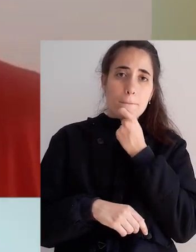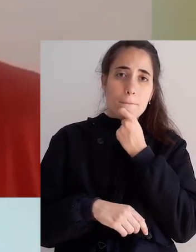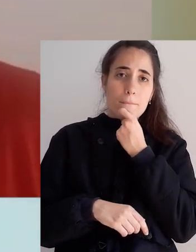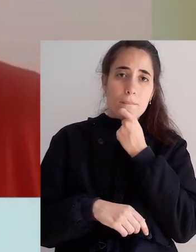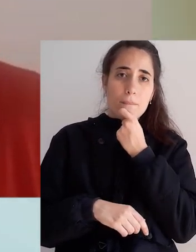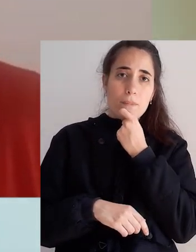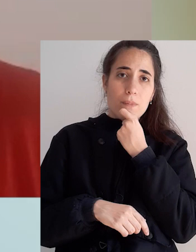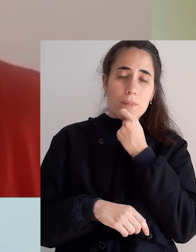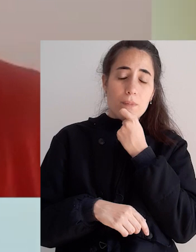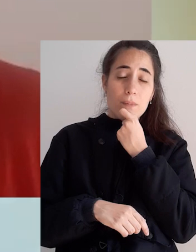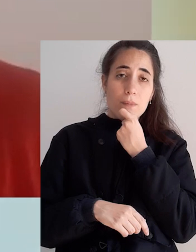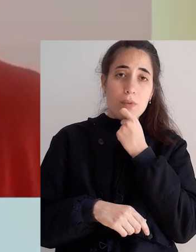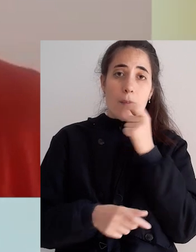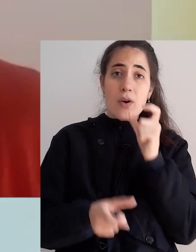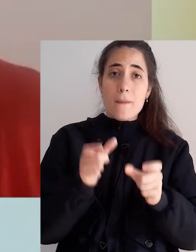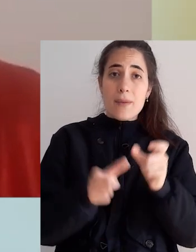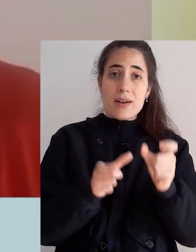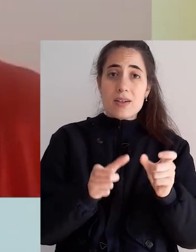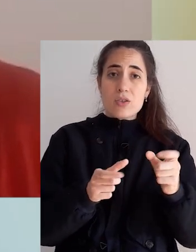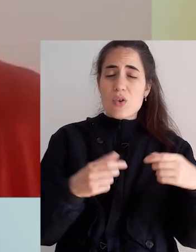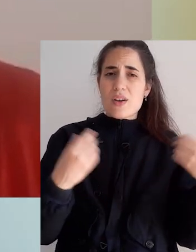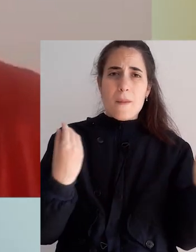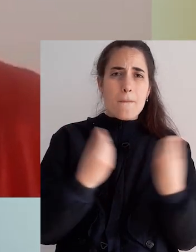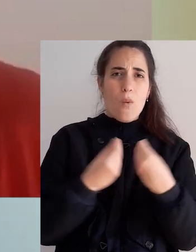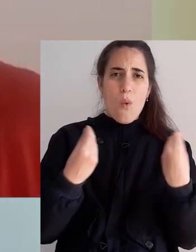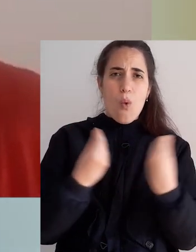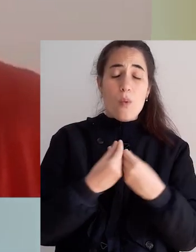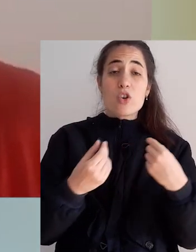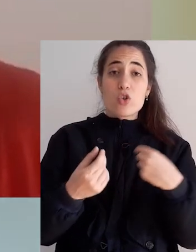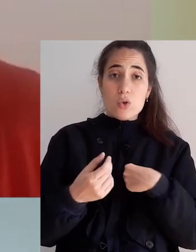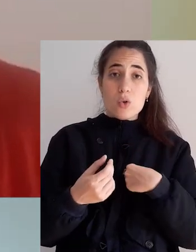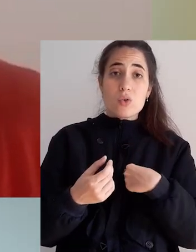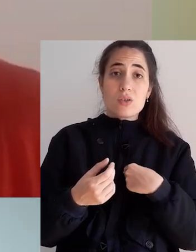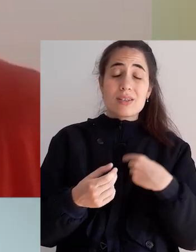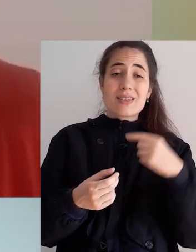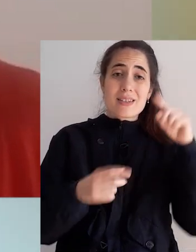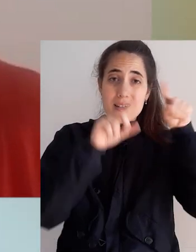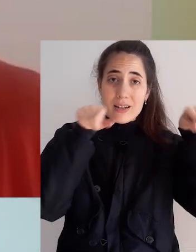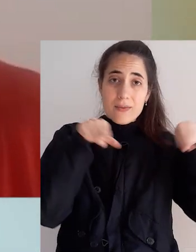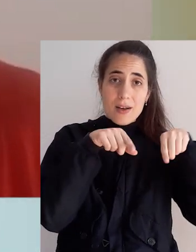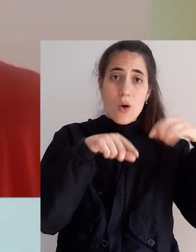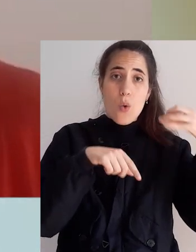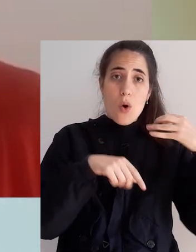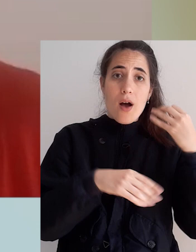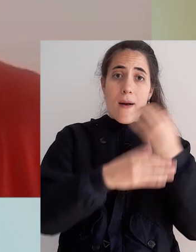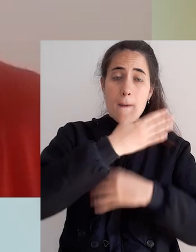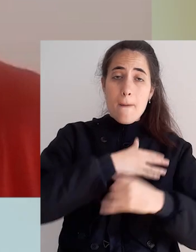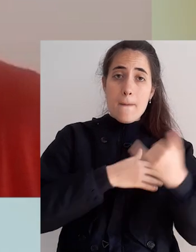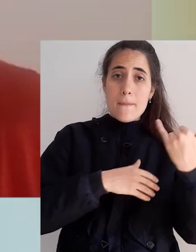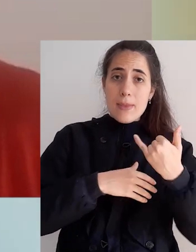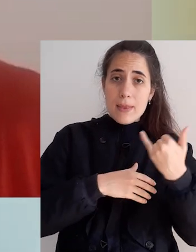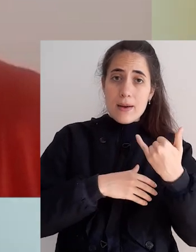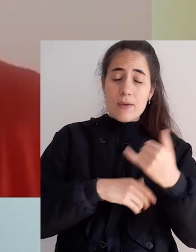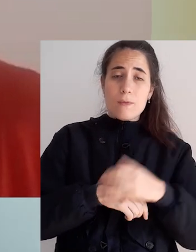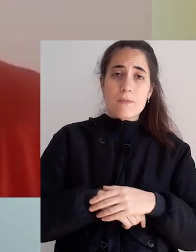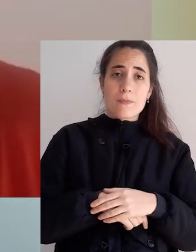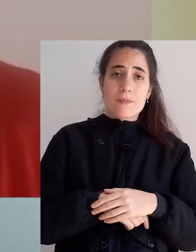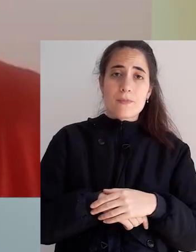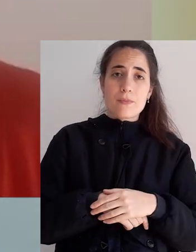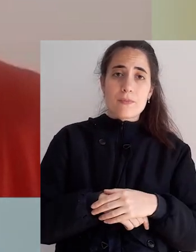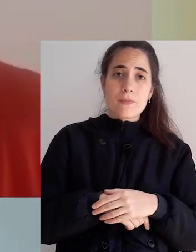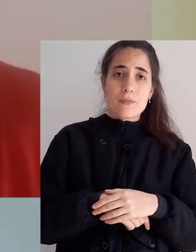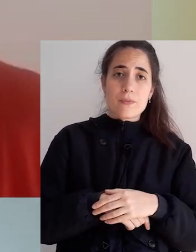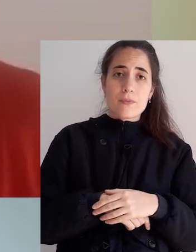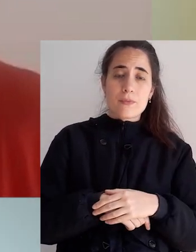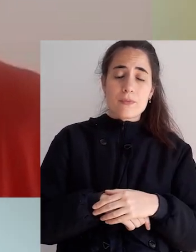Esperemos que así sea, Moni. Bueno, vamos a tener esperanza ahora para este próximo 2025 y con todo el compromiso, la